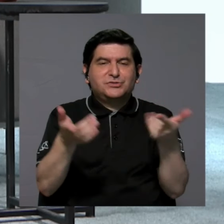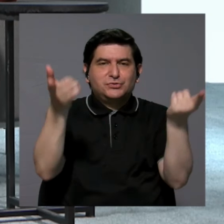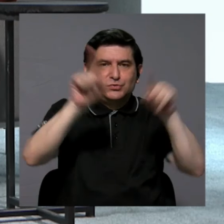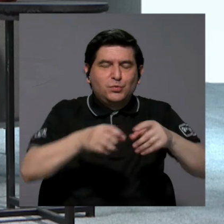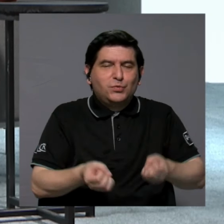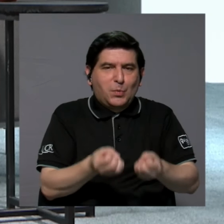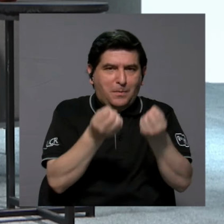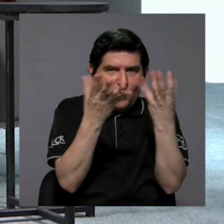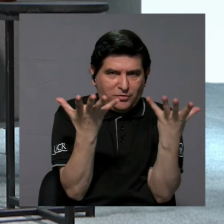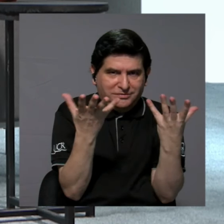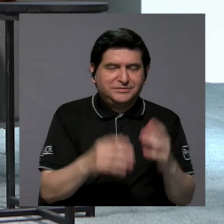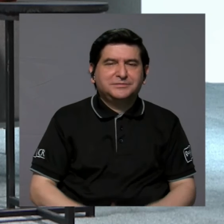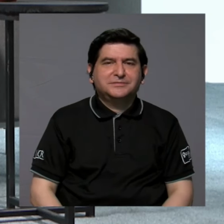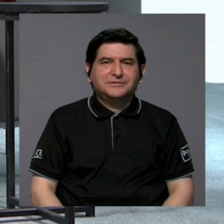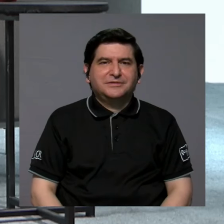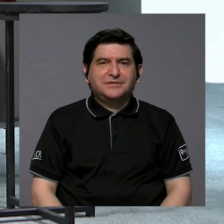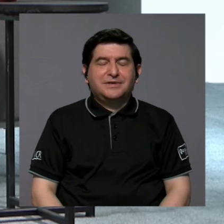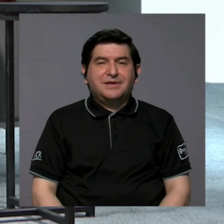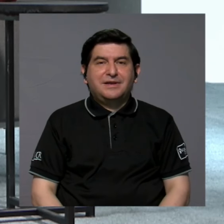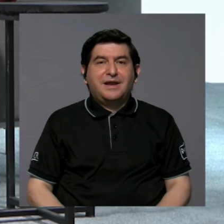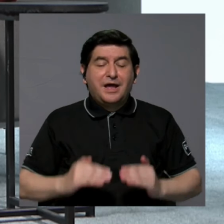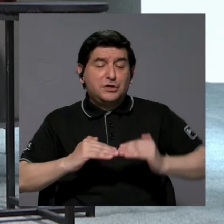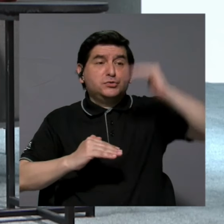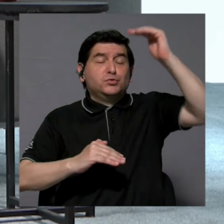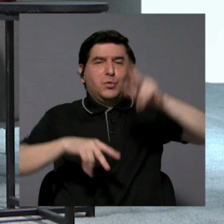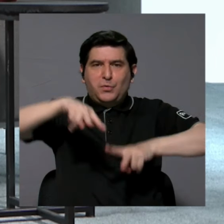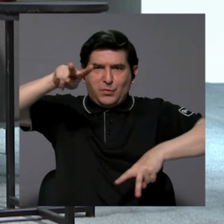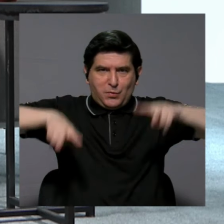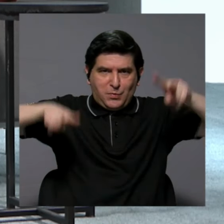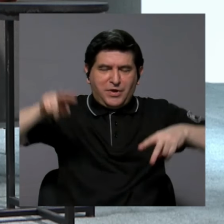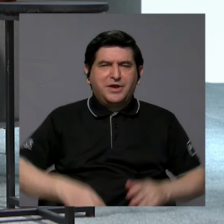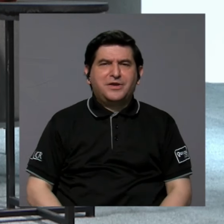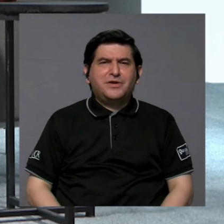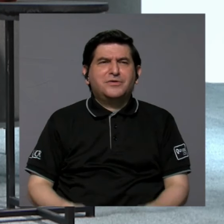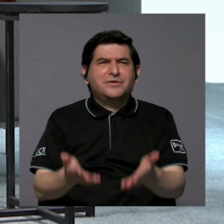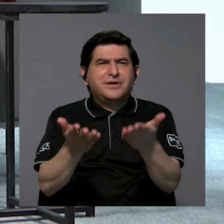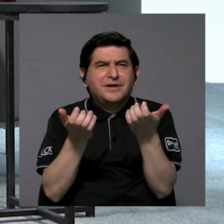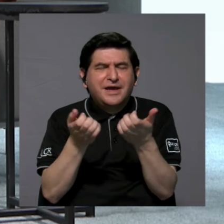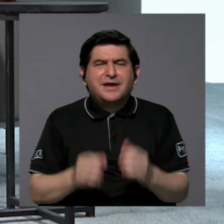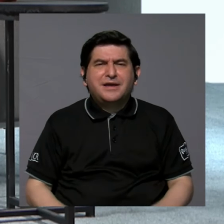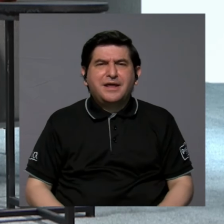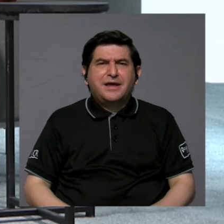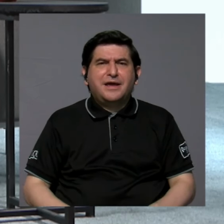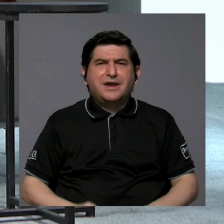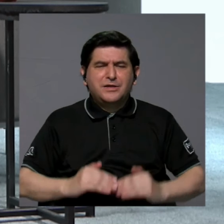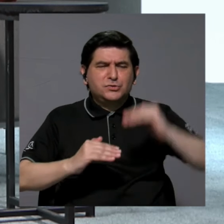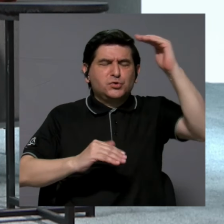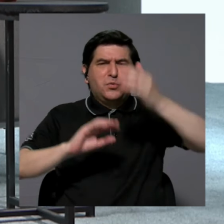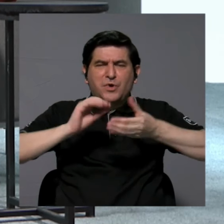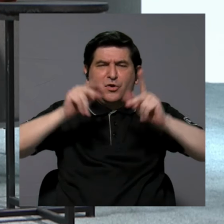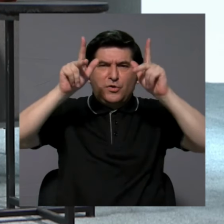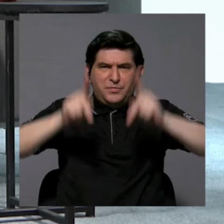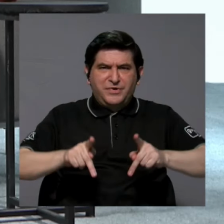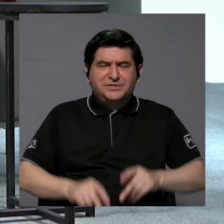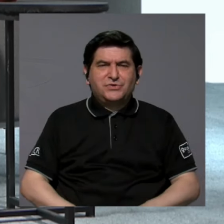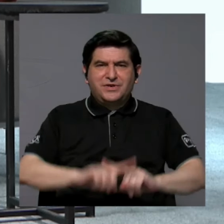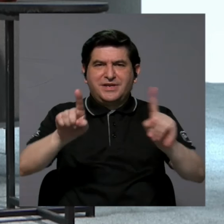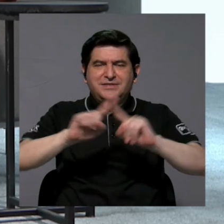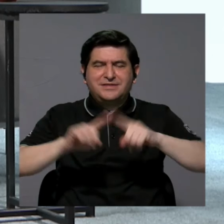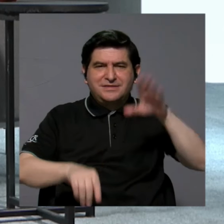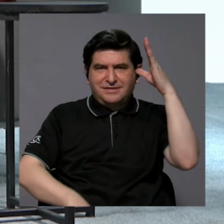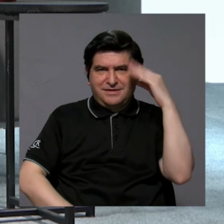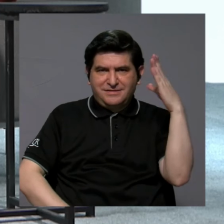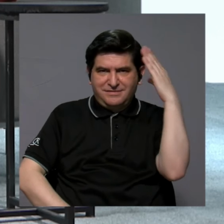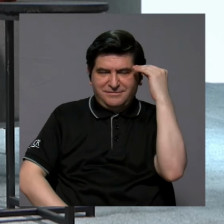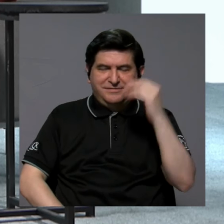estudio de caso múltiple, de máxima variabilidad, porque se buscó la mayor cantidad de personas de diferentes